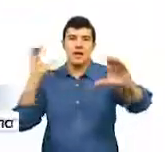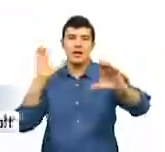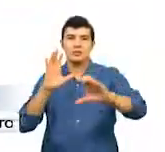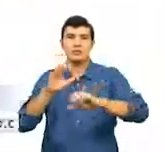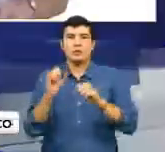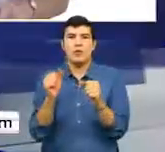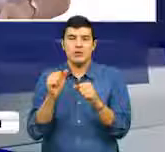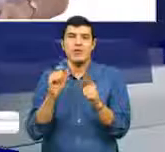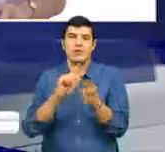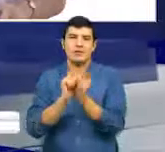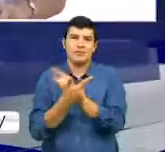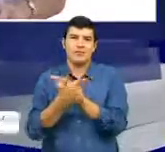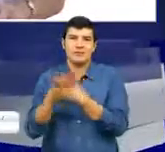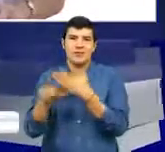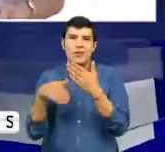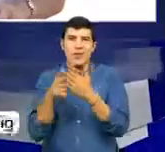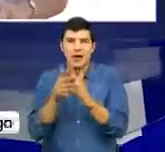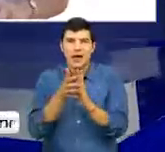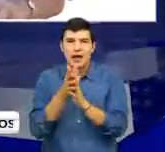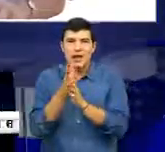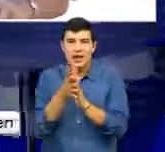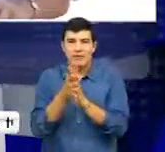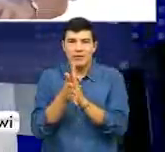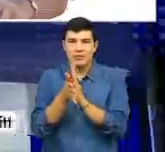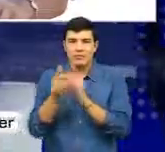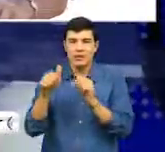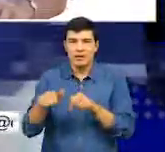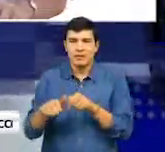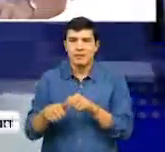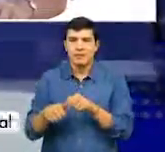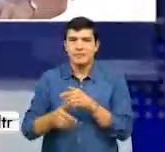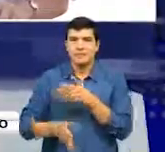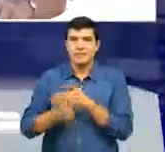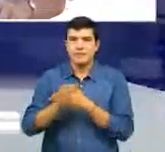es toda la información por el momento. Con la cámara de Johnny Guerra, les informó Pilar Velázquez para Oriente Noticias.